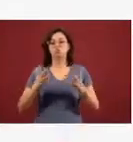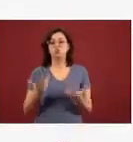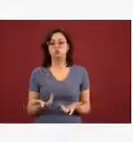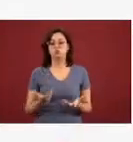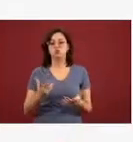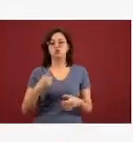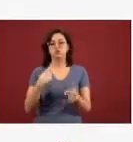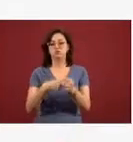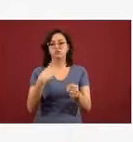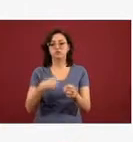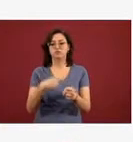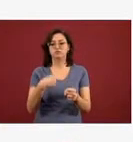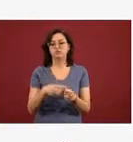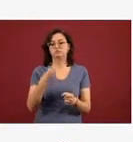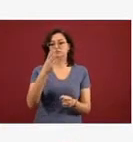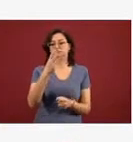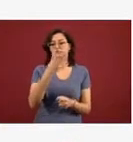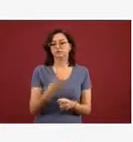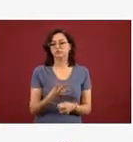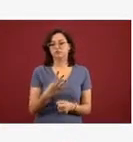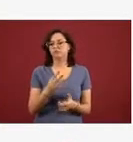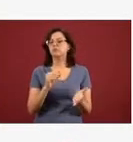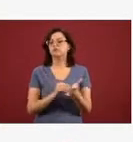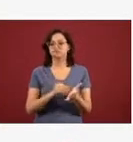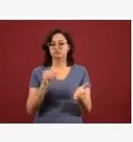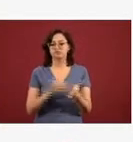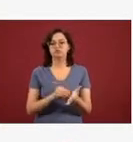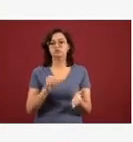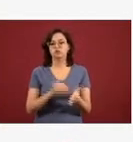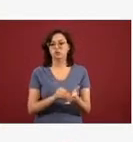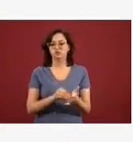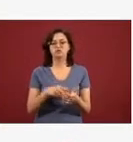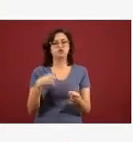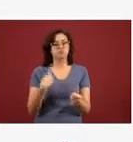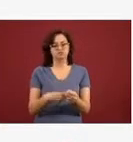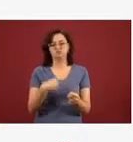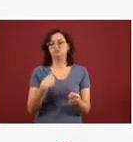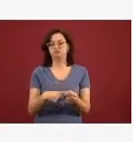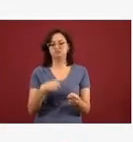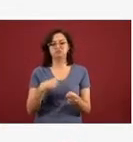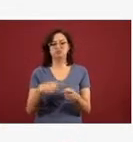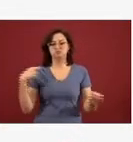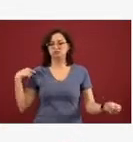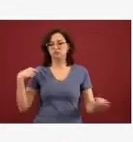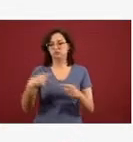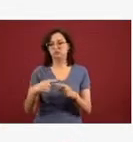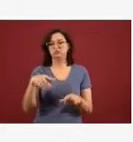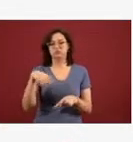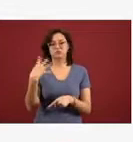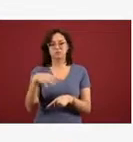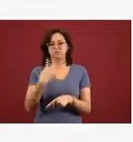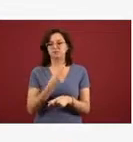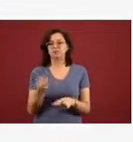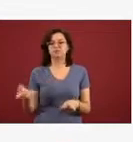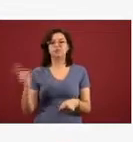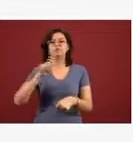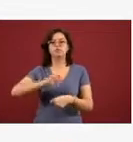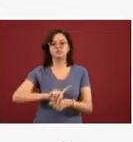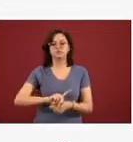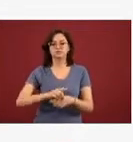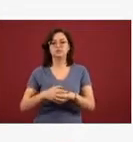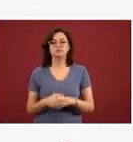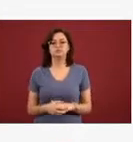casos confirmados en el mundo. Continúan presentándose en los últimos 14 días, por lo tanto